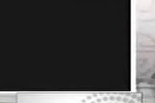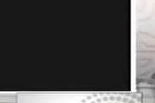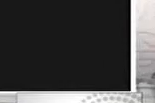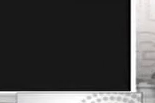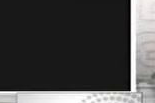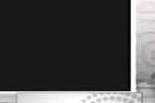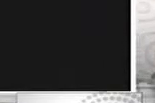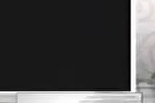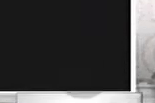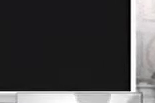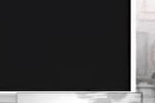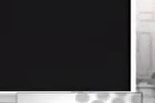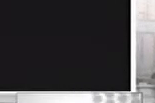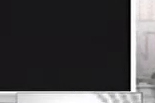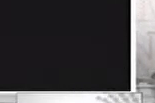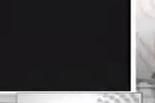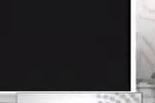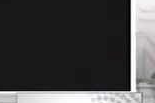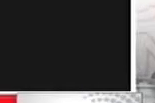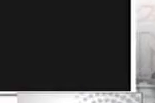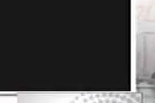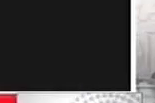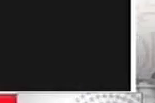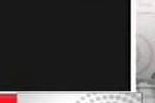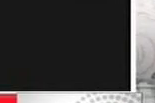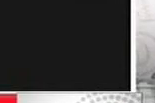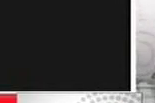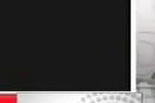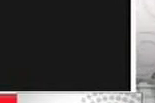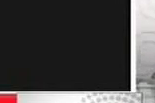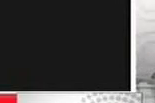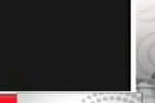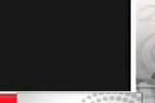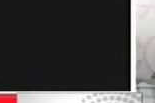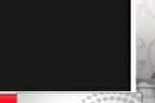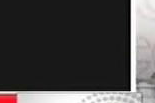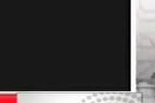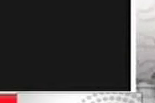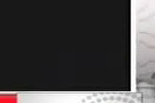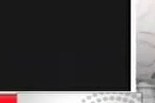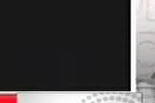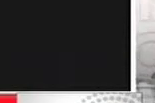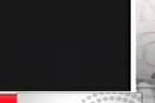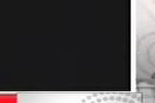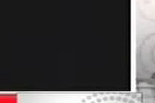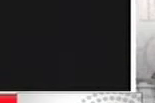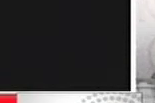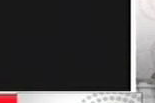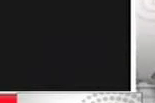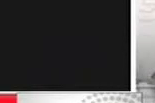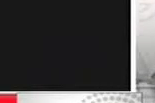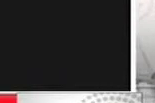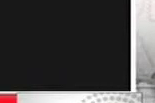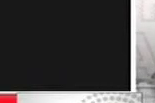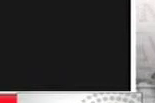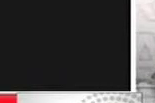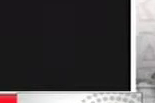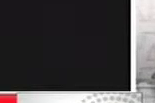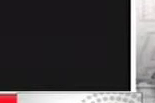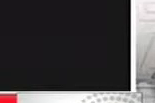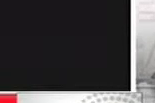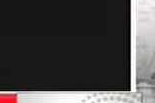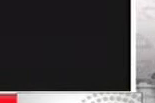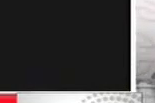revisar, que son los proyectos más importantes que tenemos en las 13 regiones afectadas por el fenómeno del Niño. Bien,